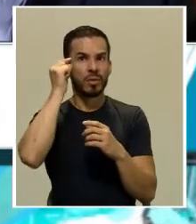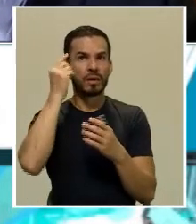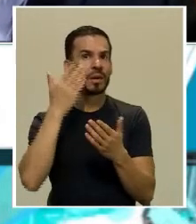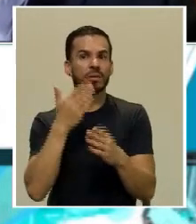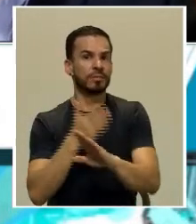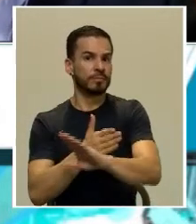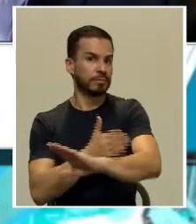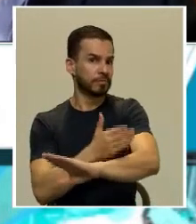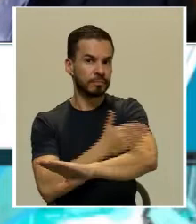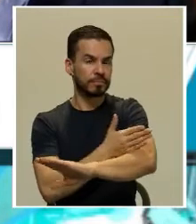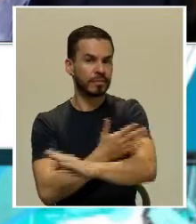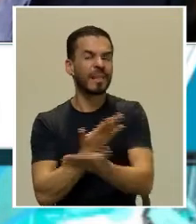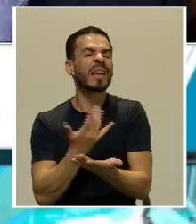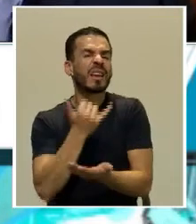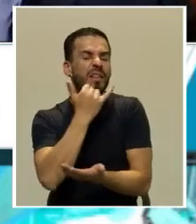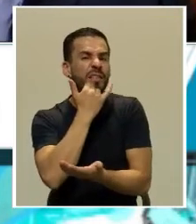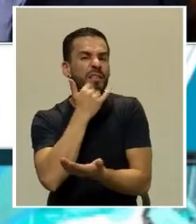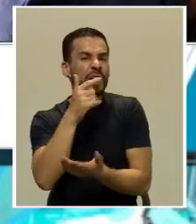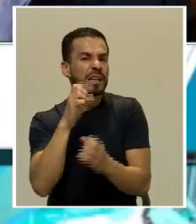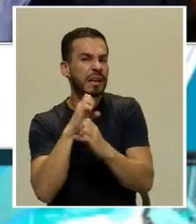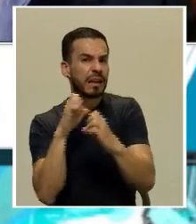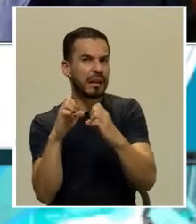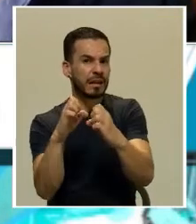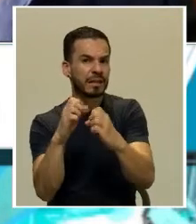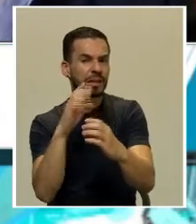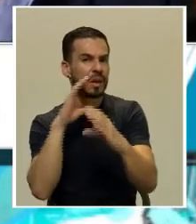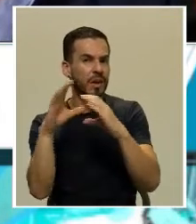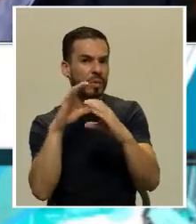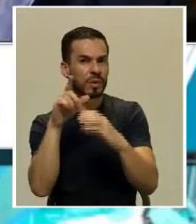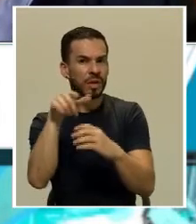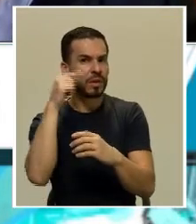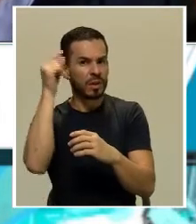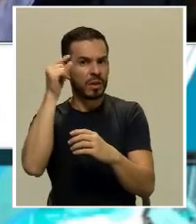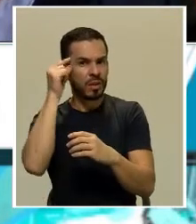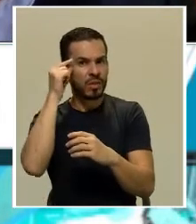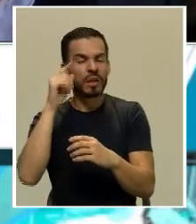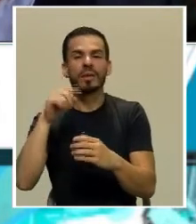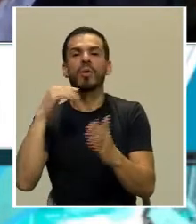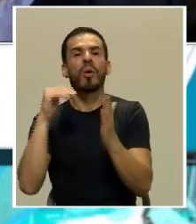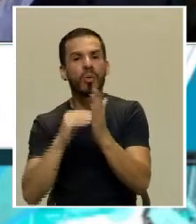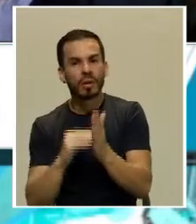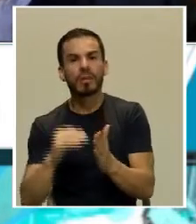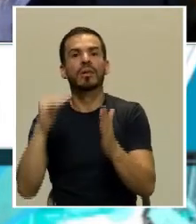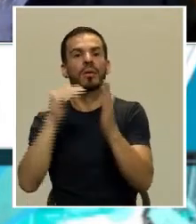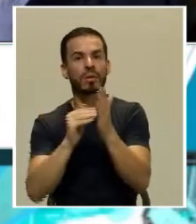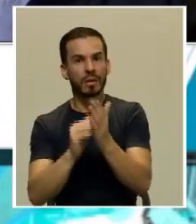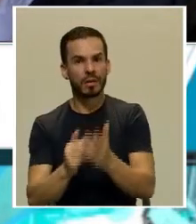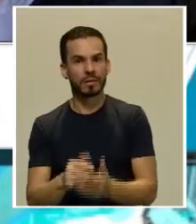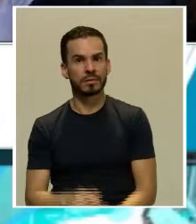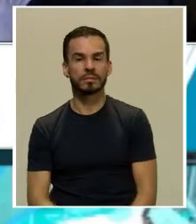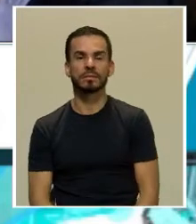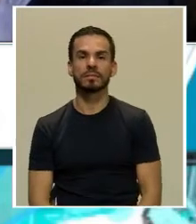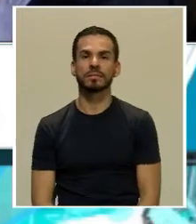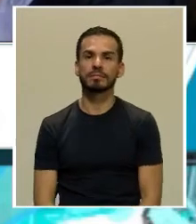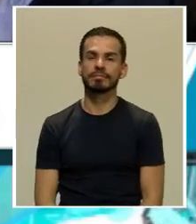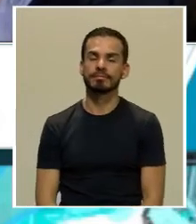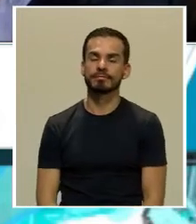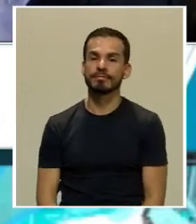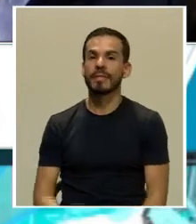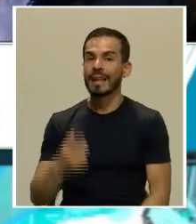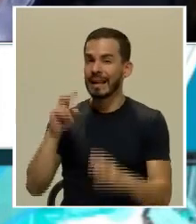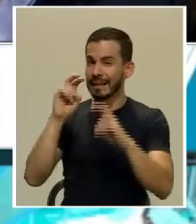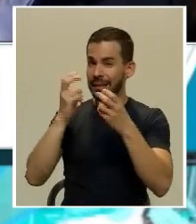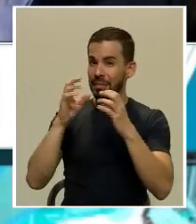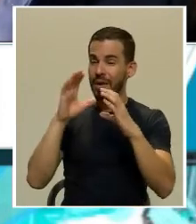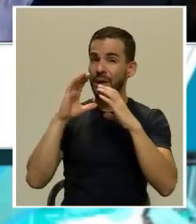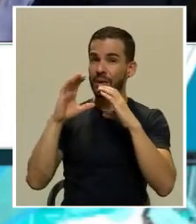no mejora. ¿Qué falla en la estrategia de comunicación del gobierno una y otra vez? Ernesto, el